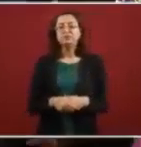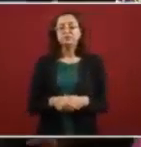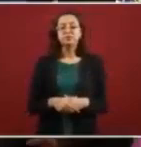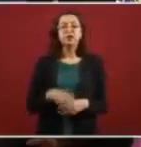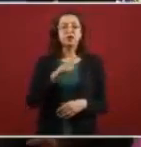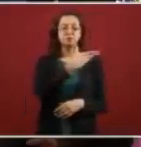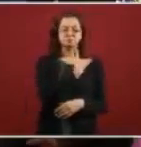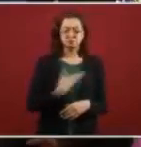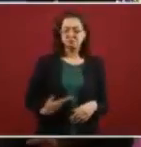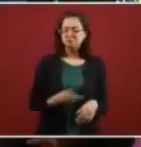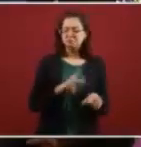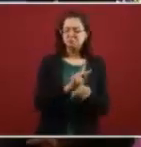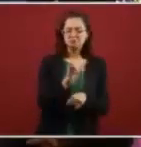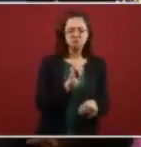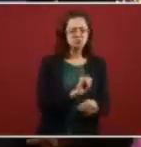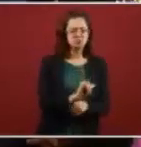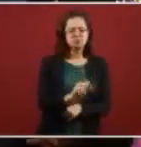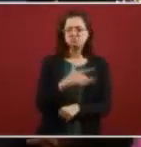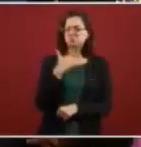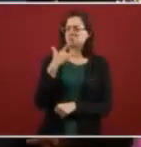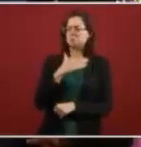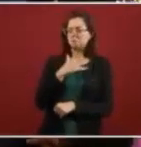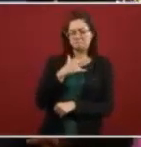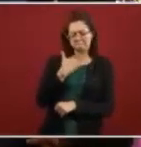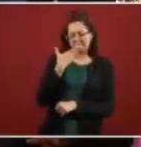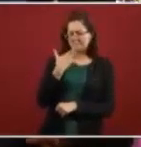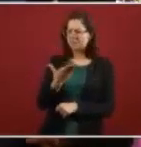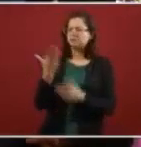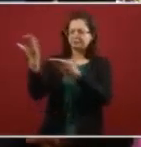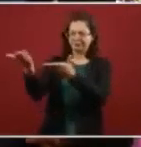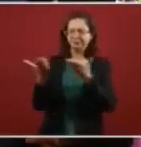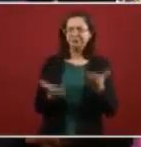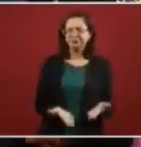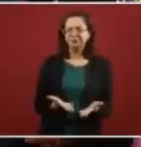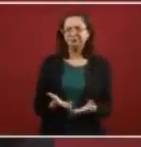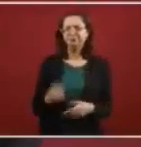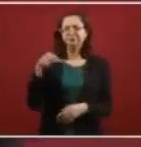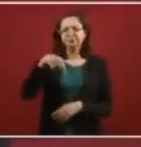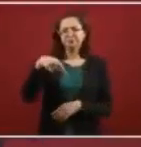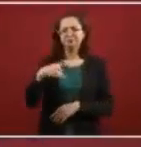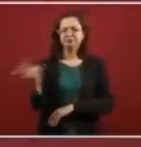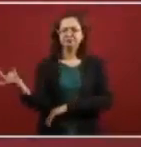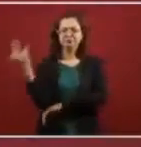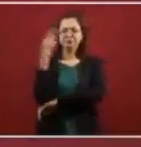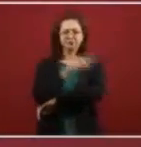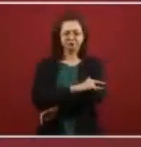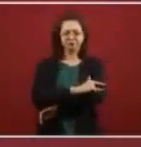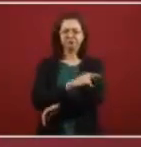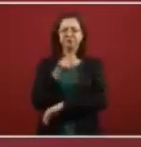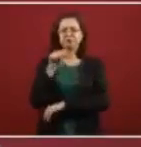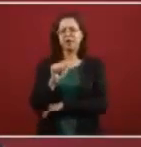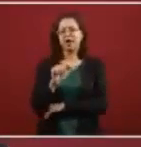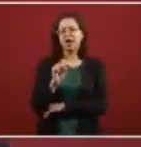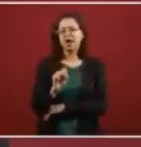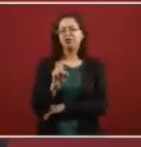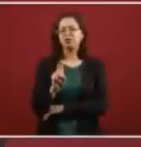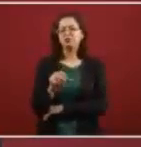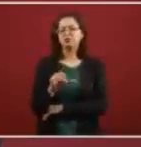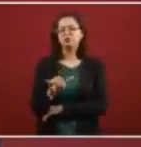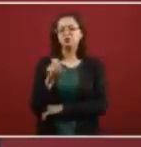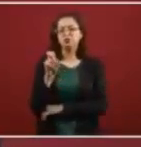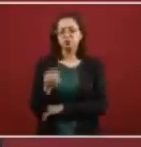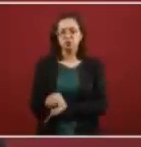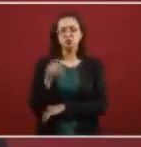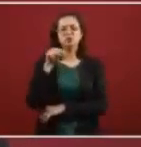me dijo no tenemos inconveniente en que vengan ustedes a la asunción vuela el avión a la solución y aquí recargue